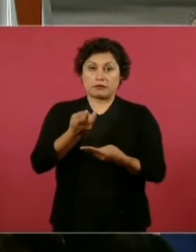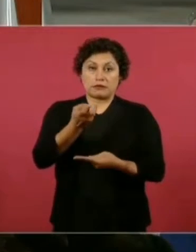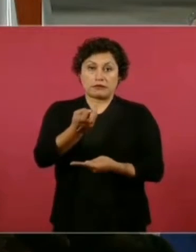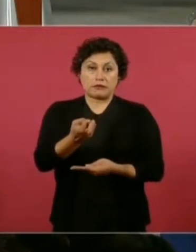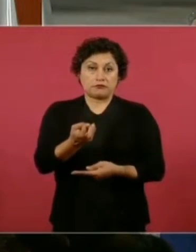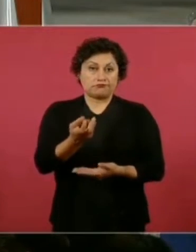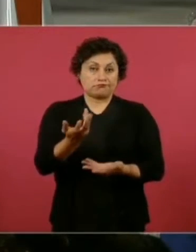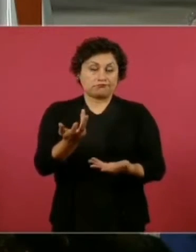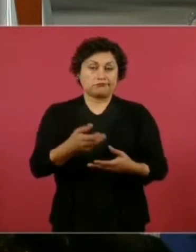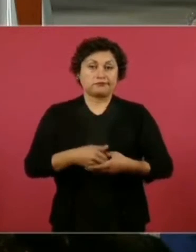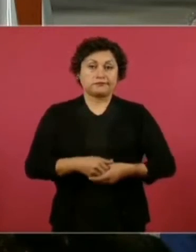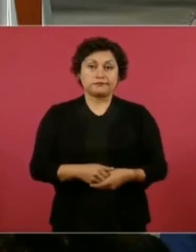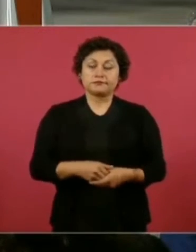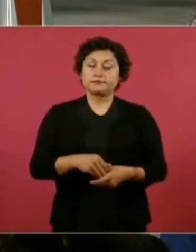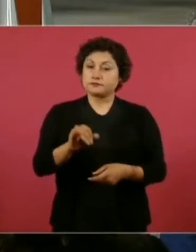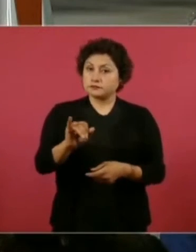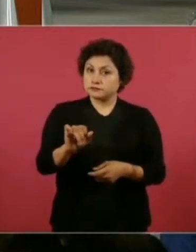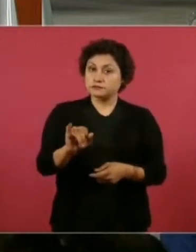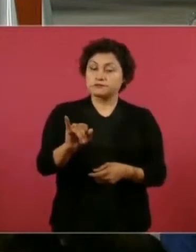Sí, sí, sí,